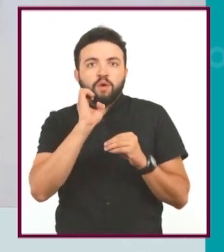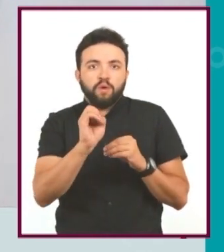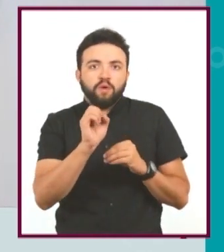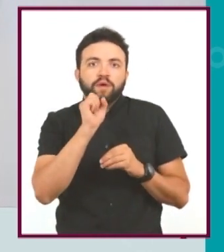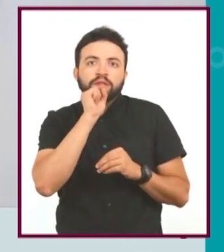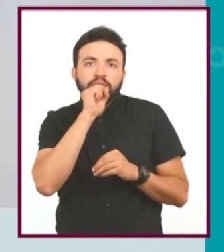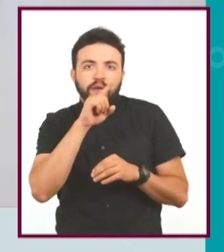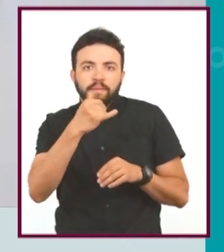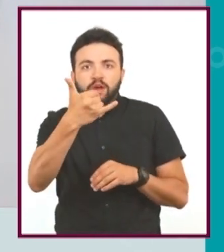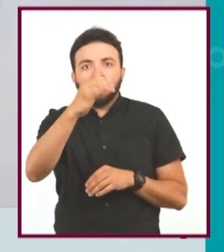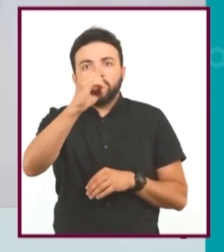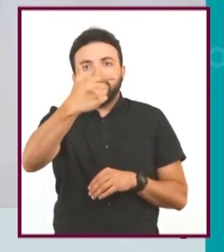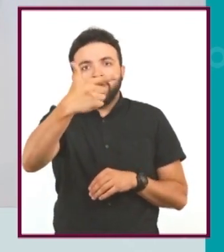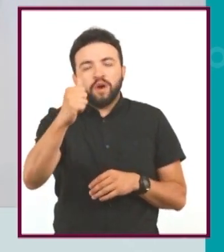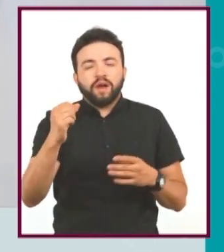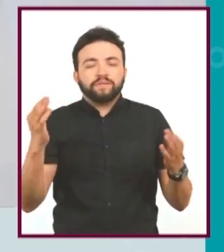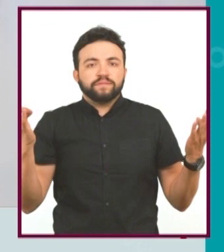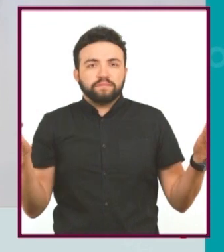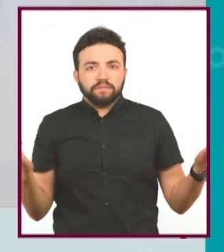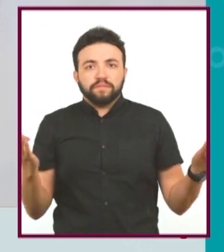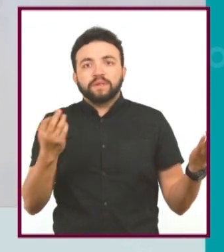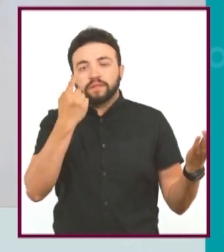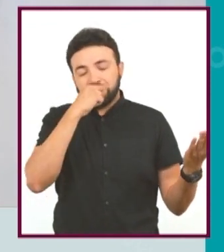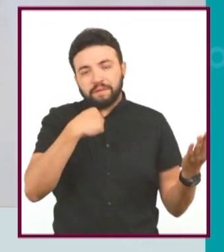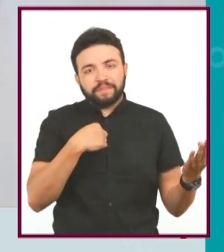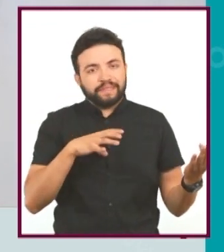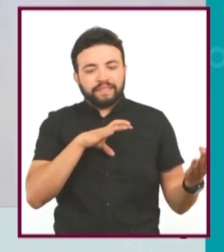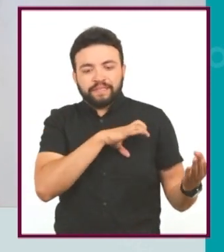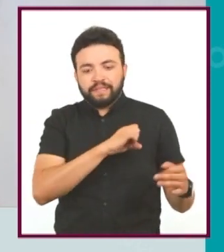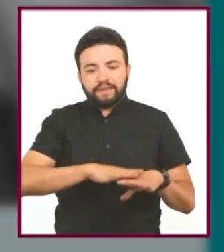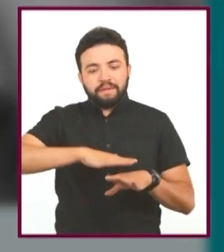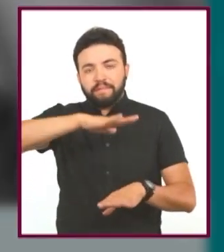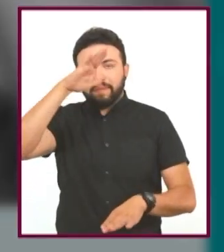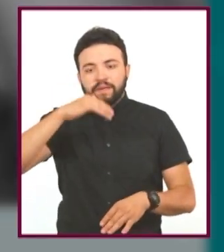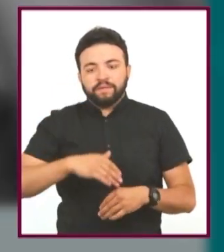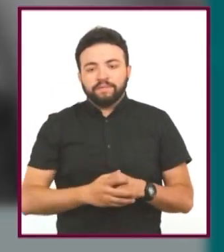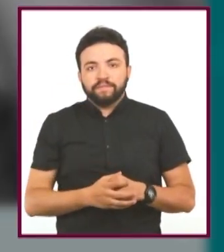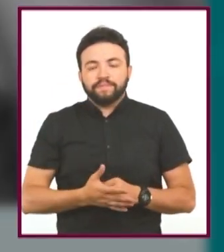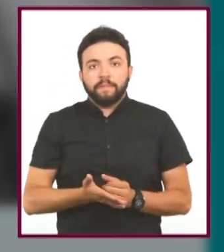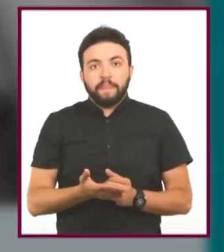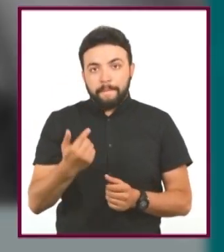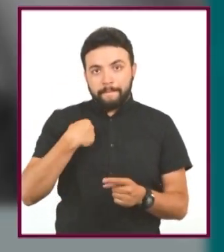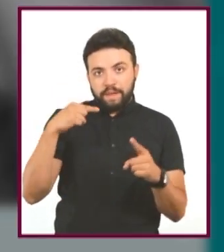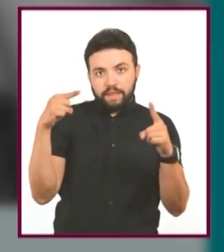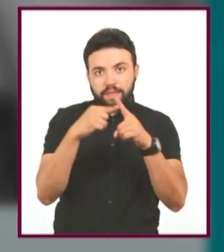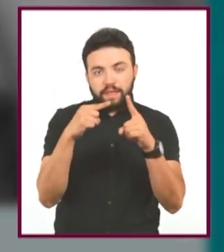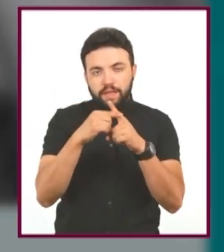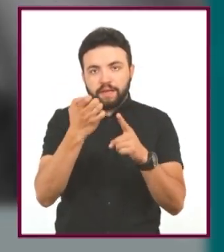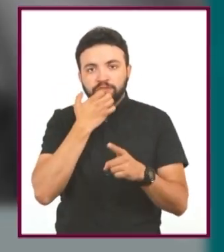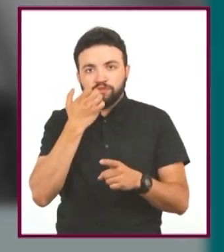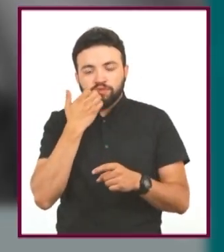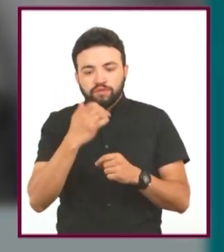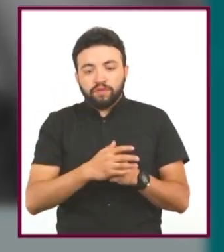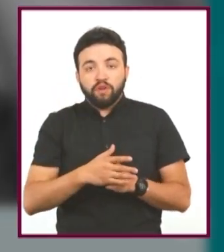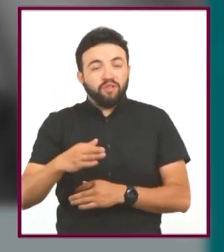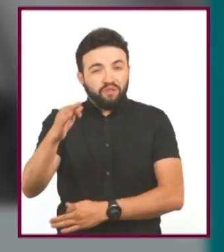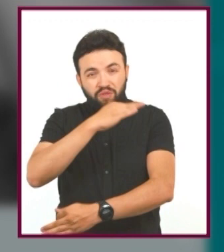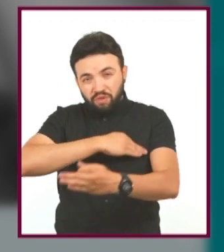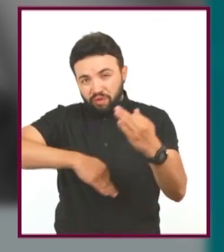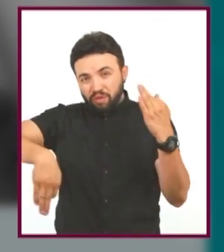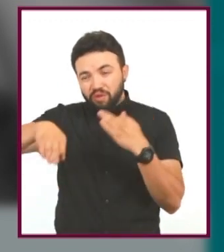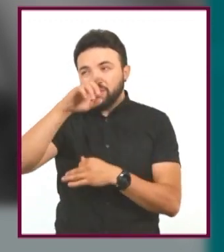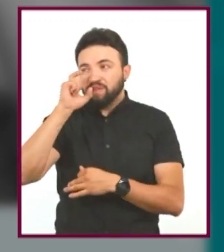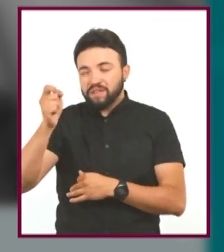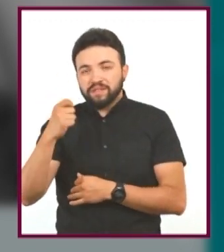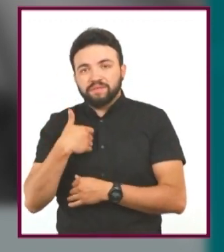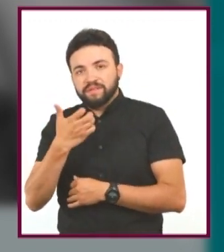yoga, estar en silencio, es una de mis actividades que más me gustan hacer. Mis tareas de la escuela. Mayormente todas las cosas que tengan que ver con la